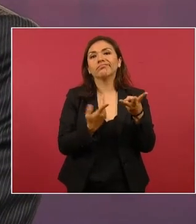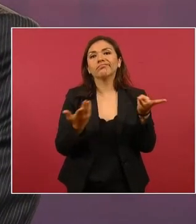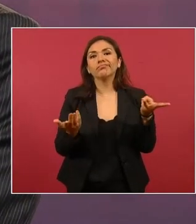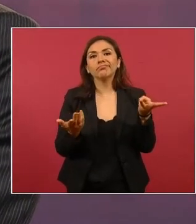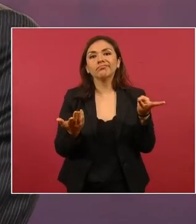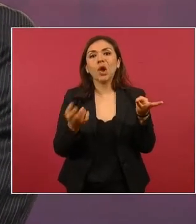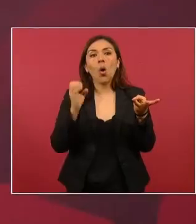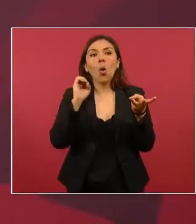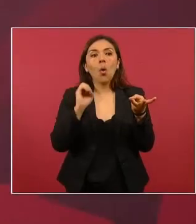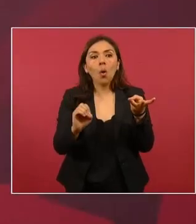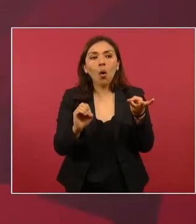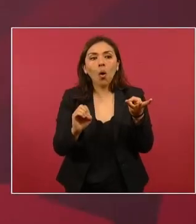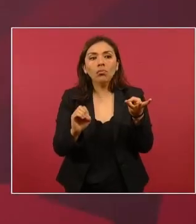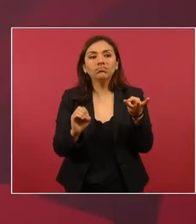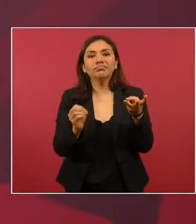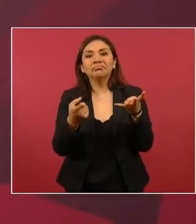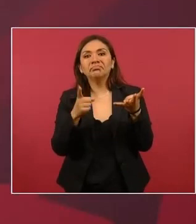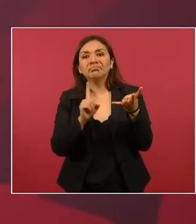o que